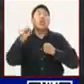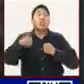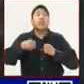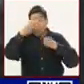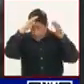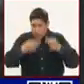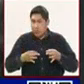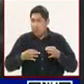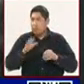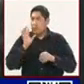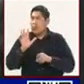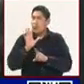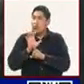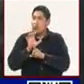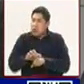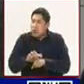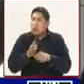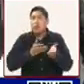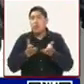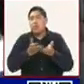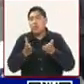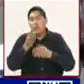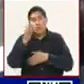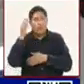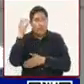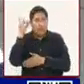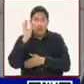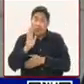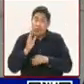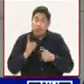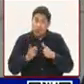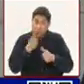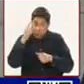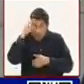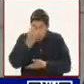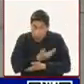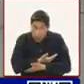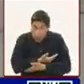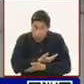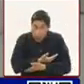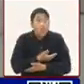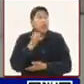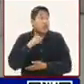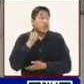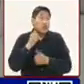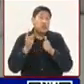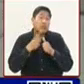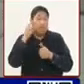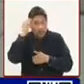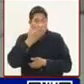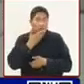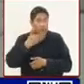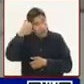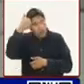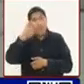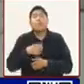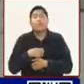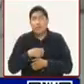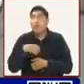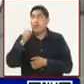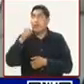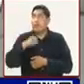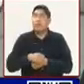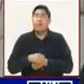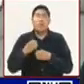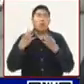y es su obligación de servir a la paz. ¿Es su primer hijo de la familia que va a ir al cuartel? Sí. ¿El mayor? El hijo